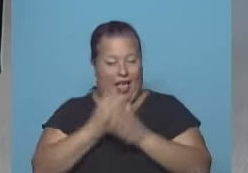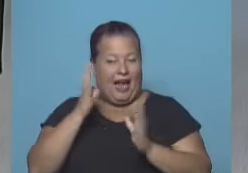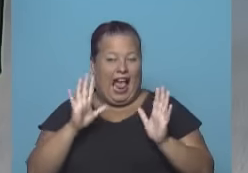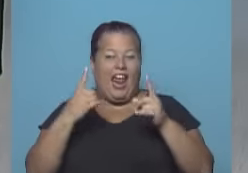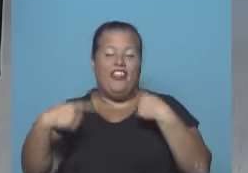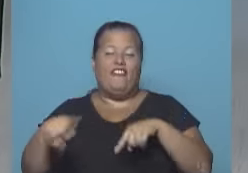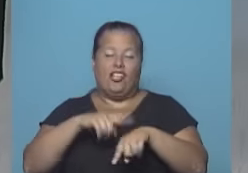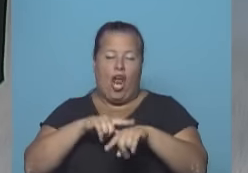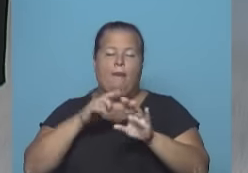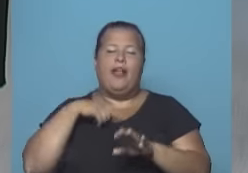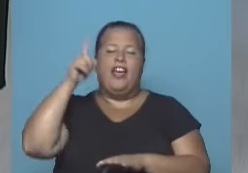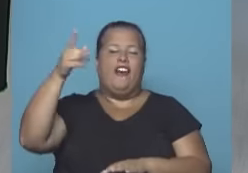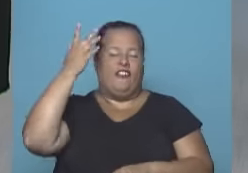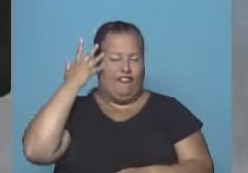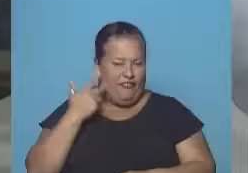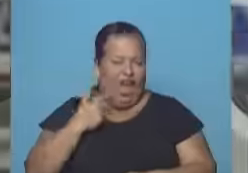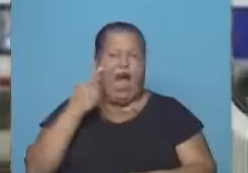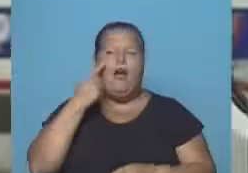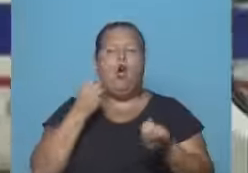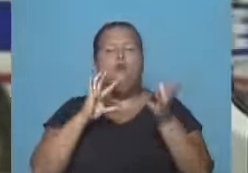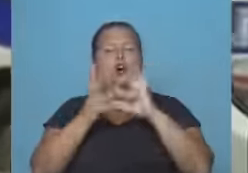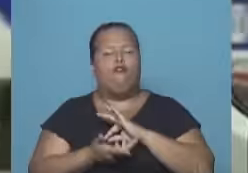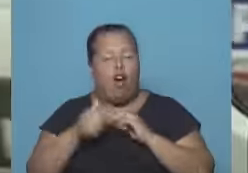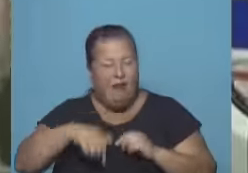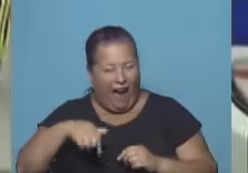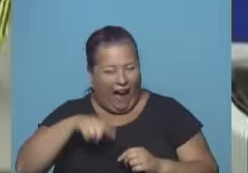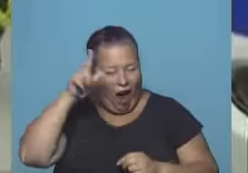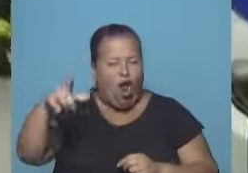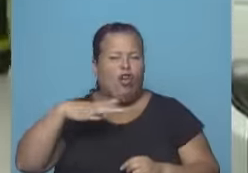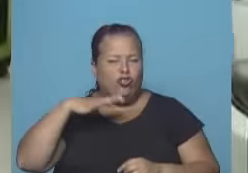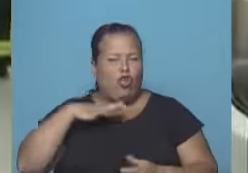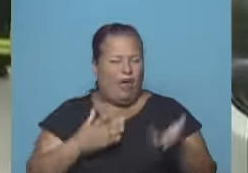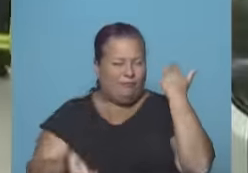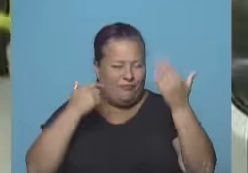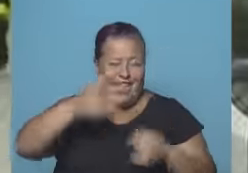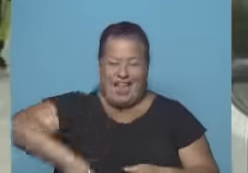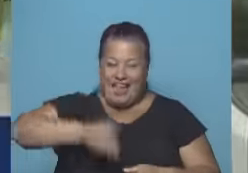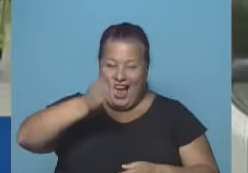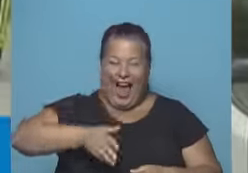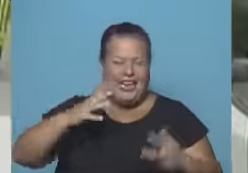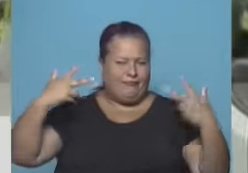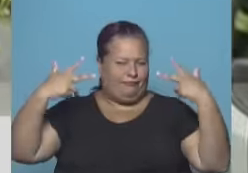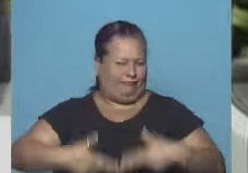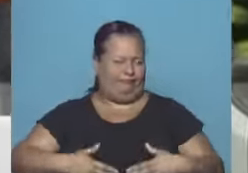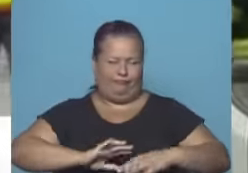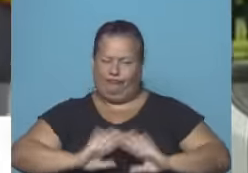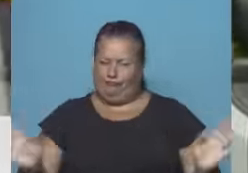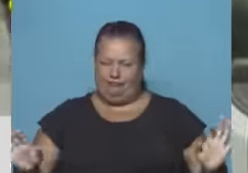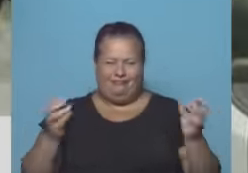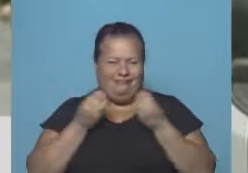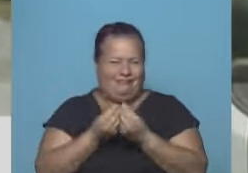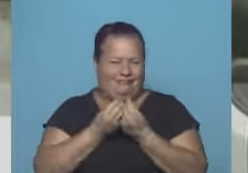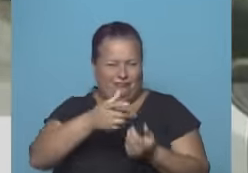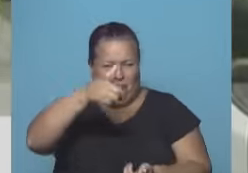Claro, hay diferencia horaria, pero nos vamos a Francia para ver de qué manera a esta hora sigue el operativo. Esta calle literalmente está blindada, repleta